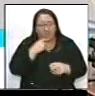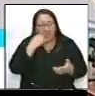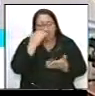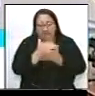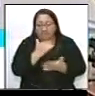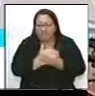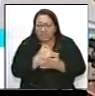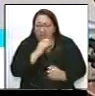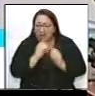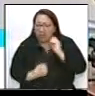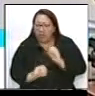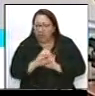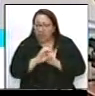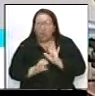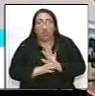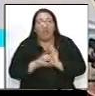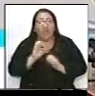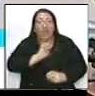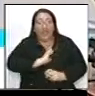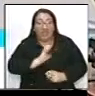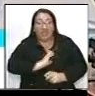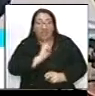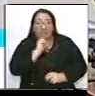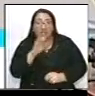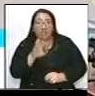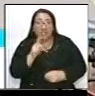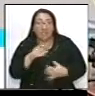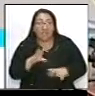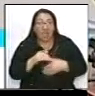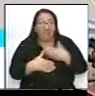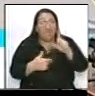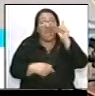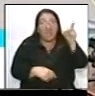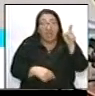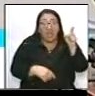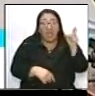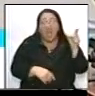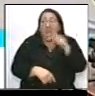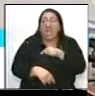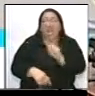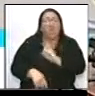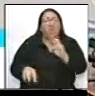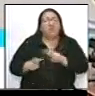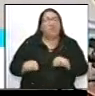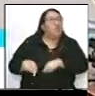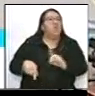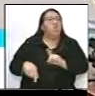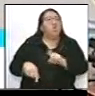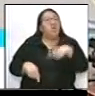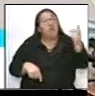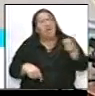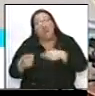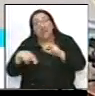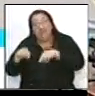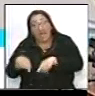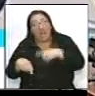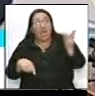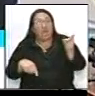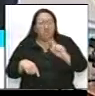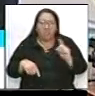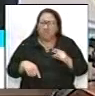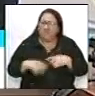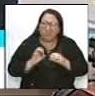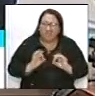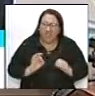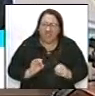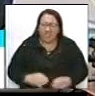se quería modificar el Código de Ética se señalaba que si está avanzada ya, entonces no investigamos acá, y si está avanzada acá, entonces no procede una